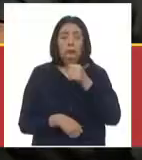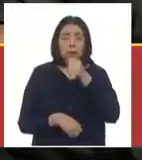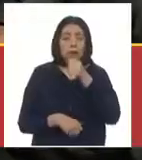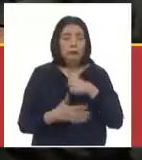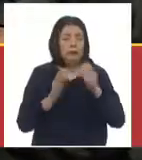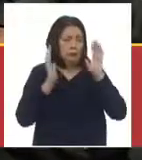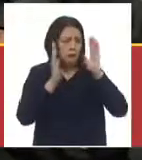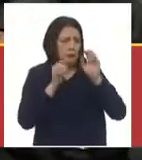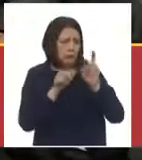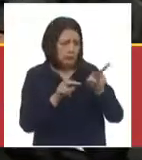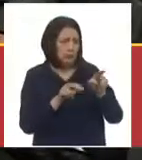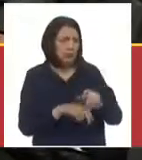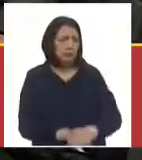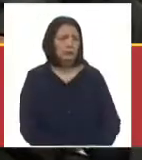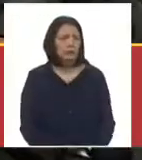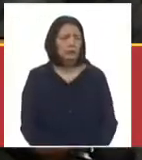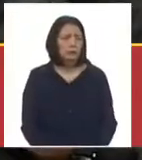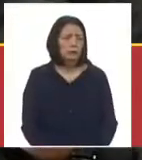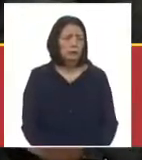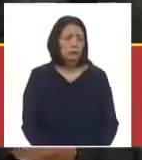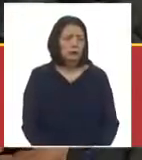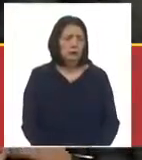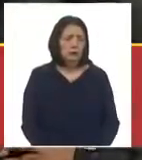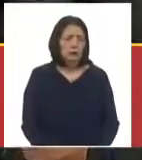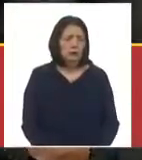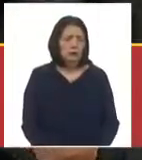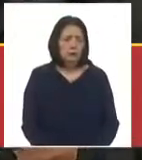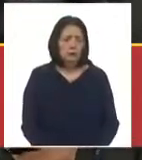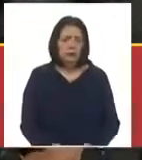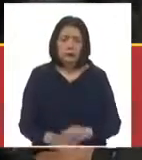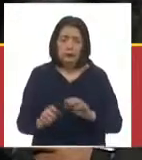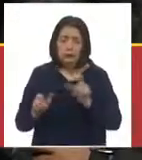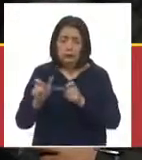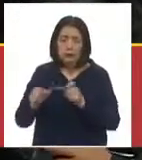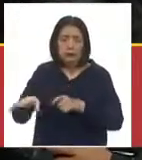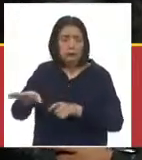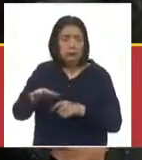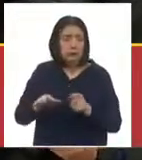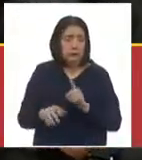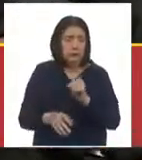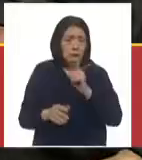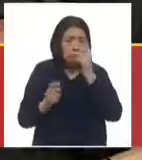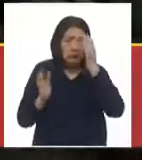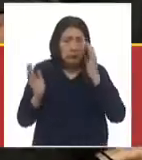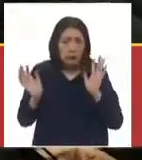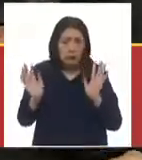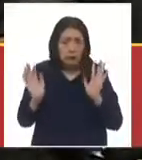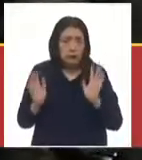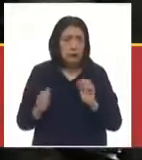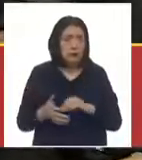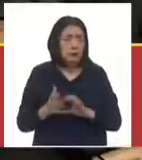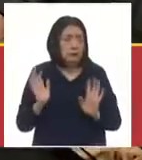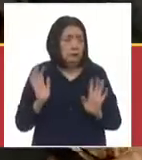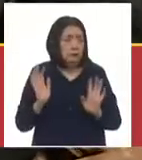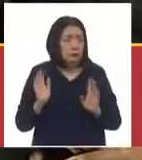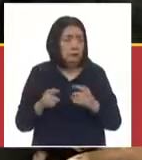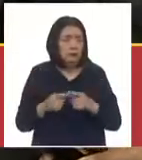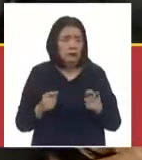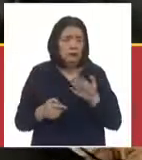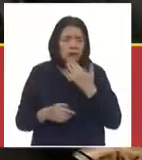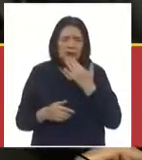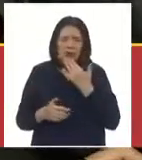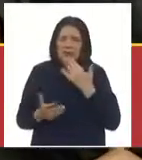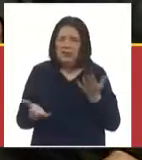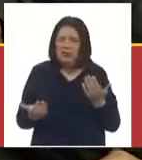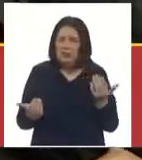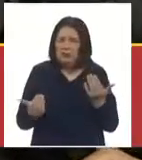favor, escuchémoslo. Ya perdieron la elección. La población no los cree. Pero, ¿quiénes